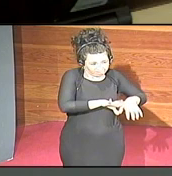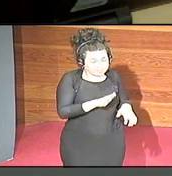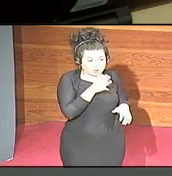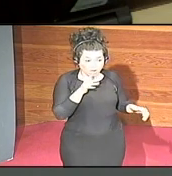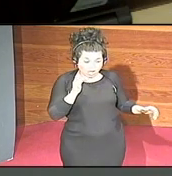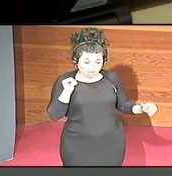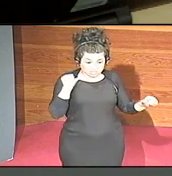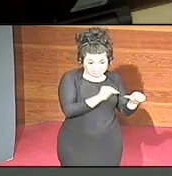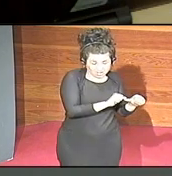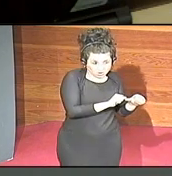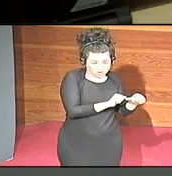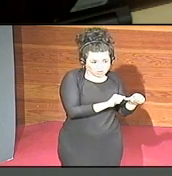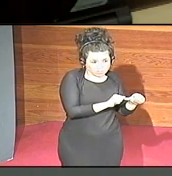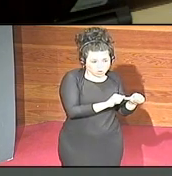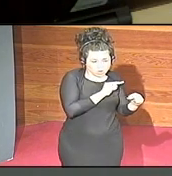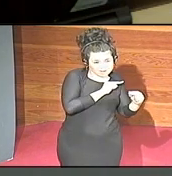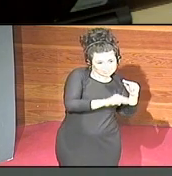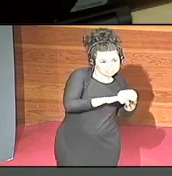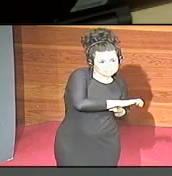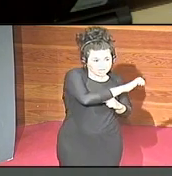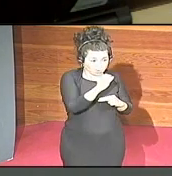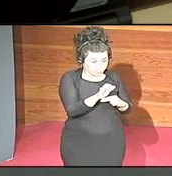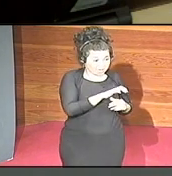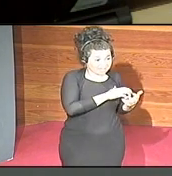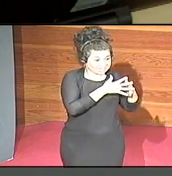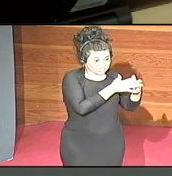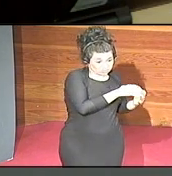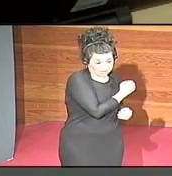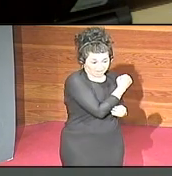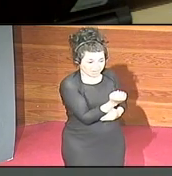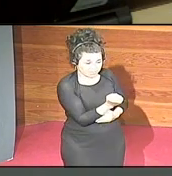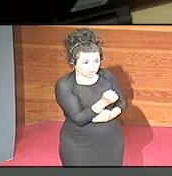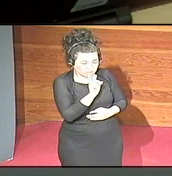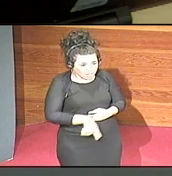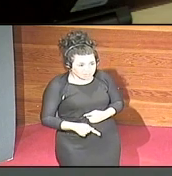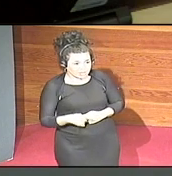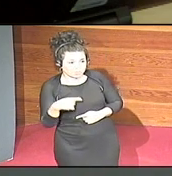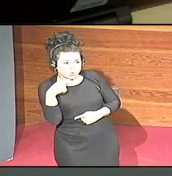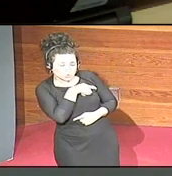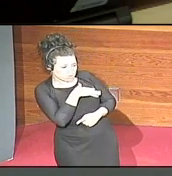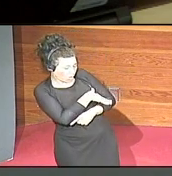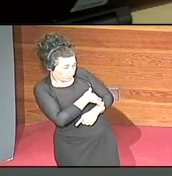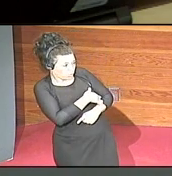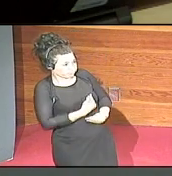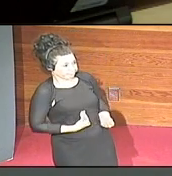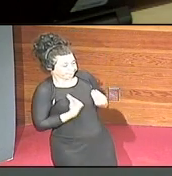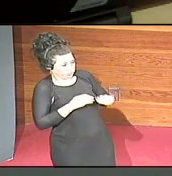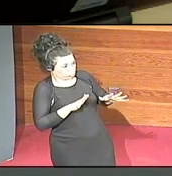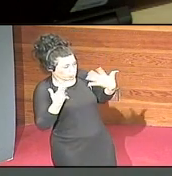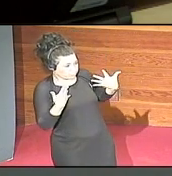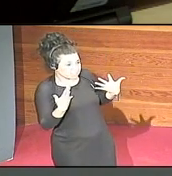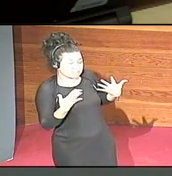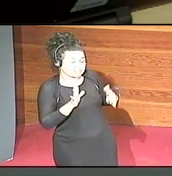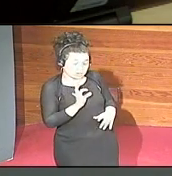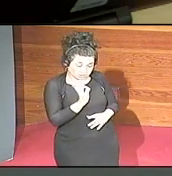europea, apoyada por la respuesta americana, el Kremlin no se lo esperaba, eso desde luego. Pero efectivamente, eso